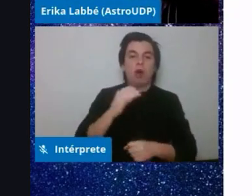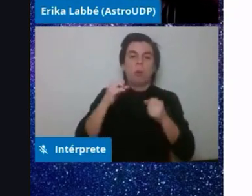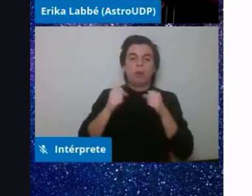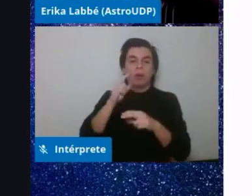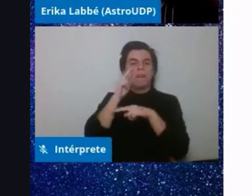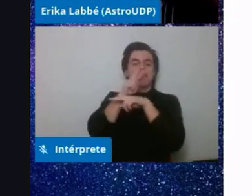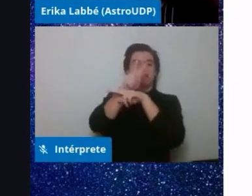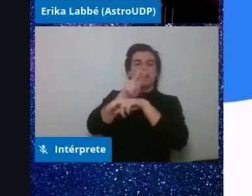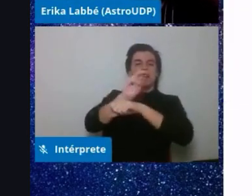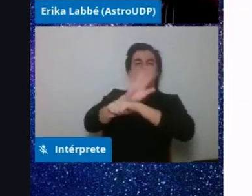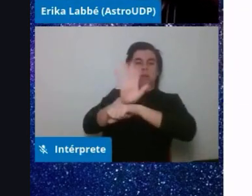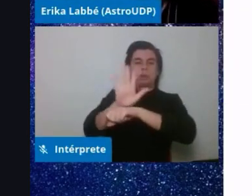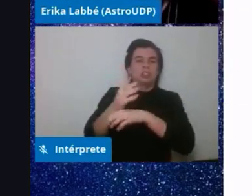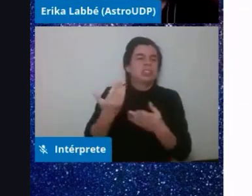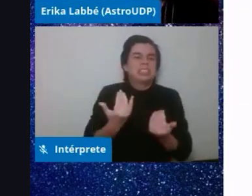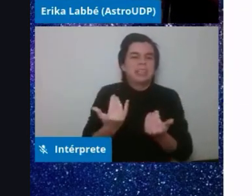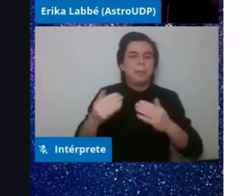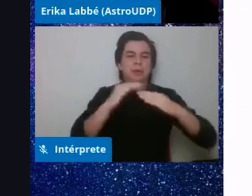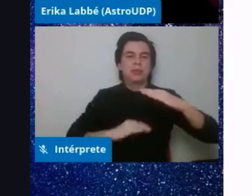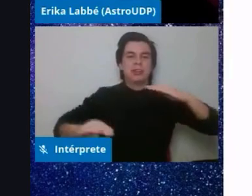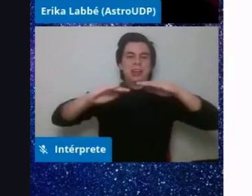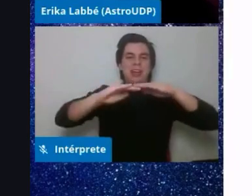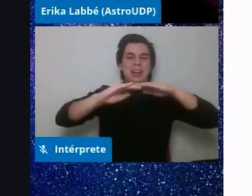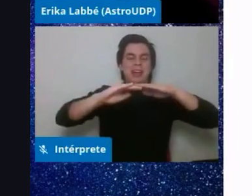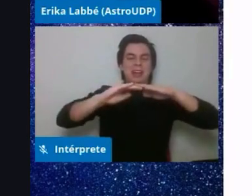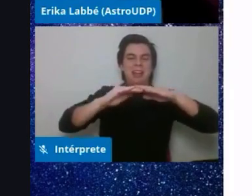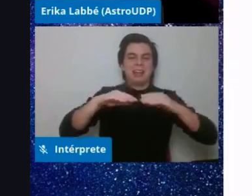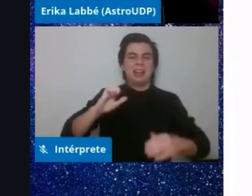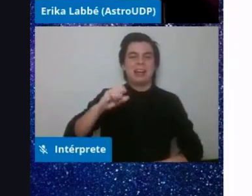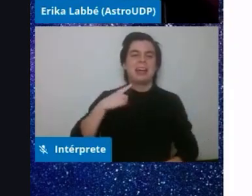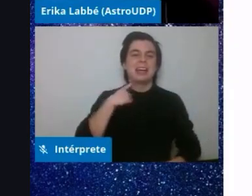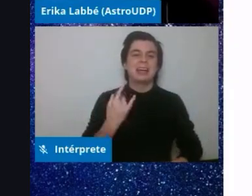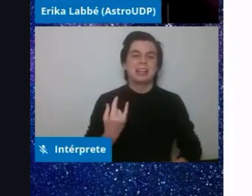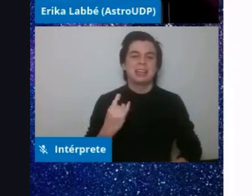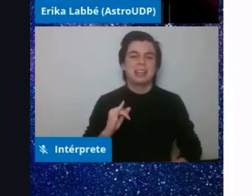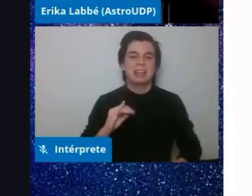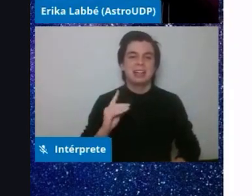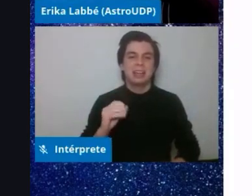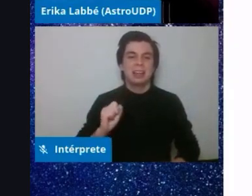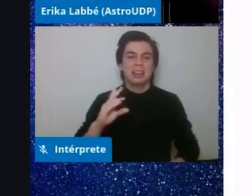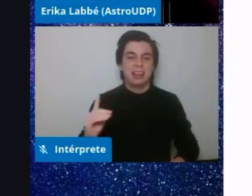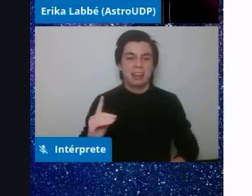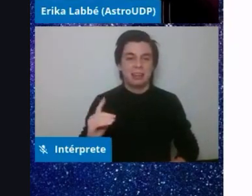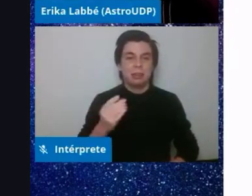busca. También está el concepto de la diversidad, no solamente